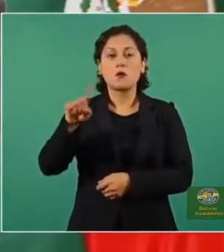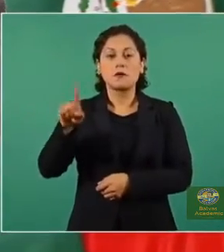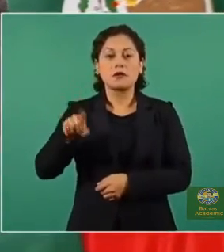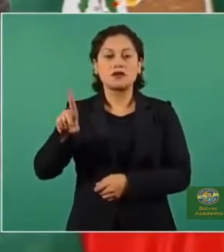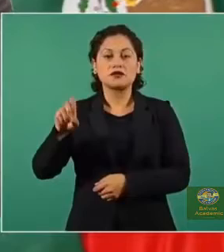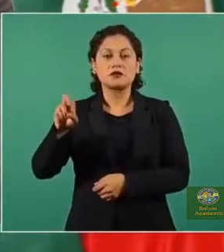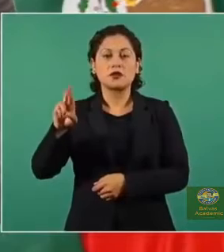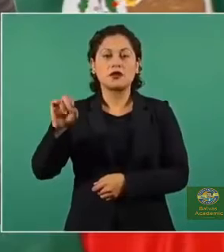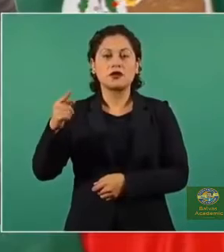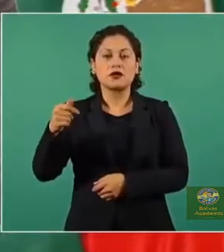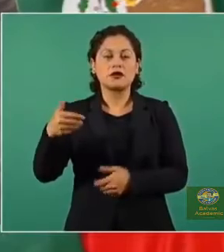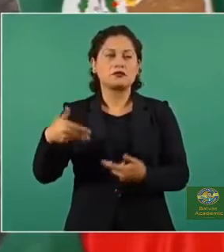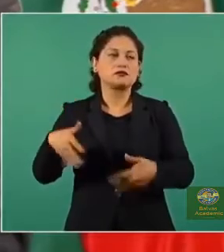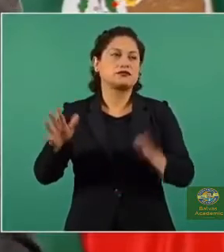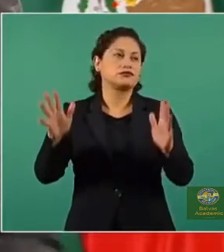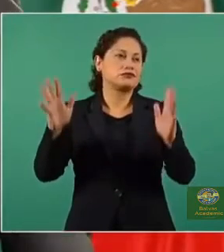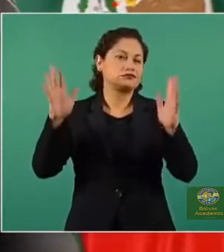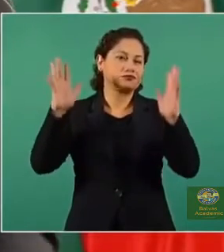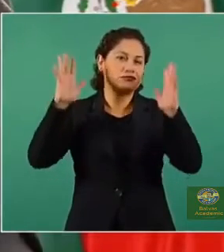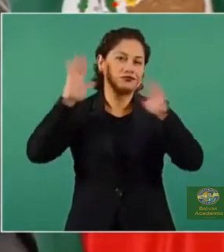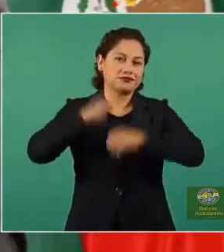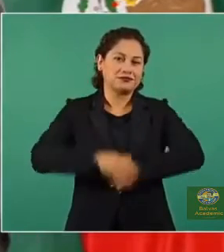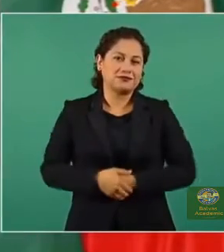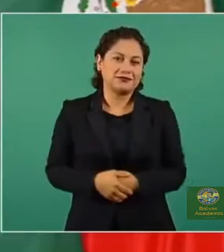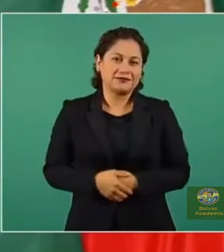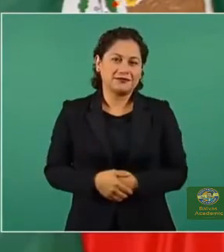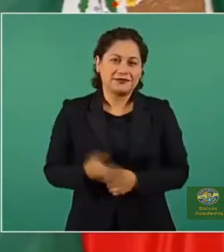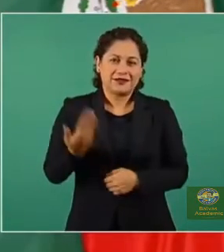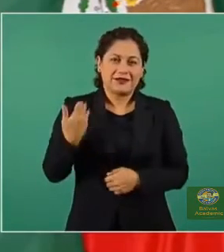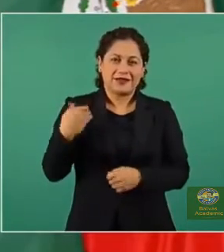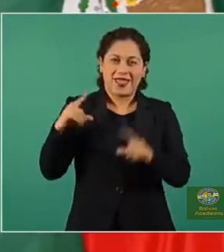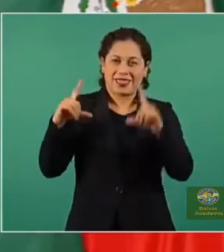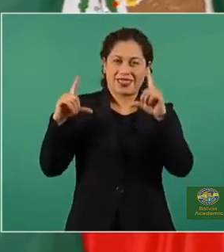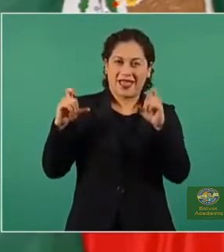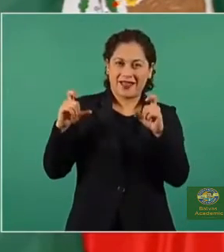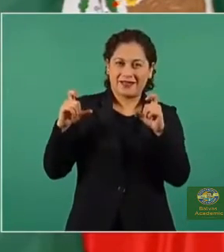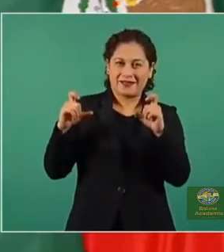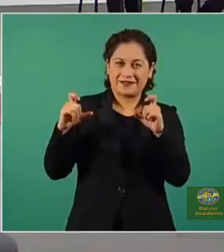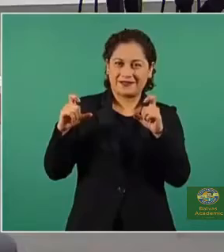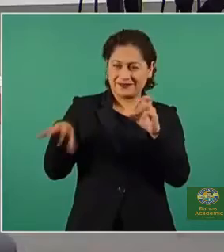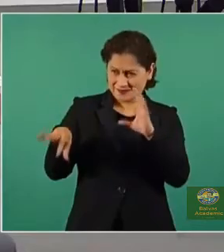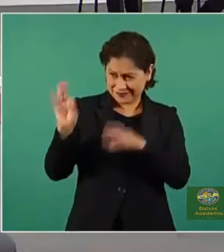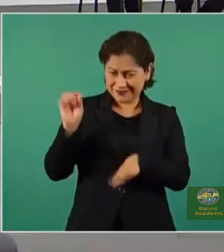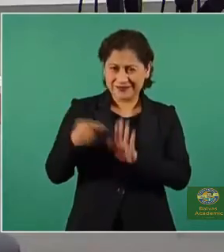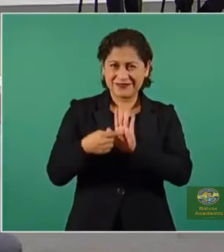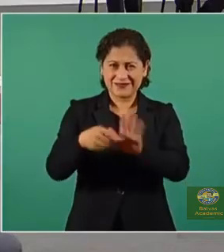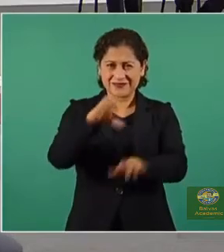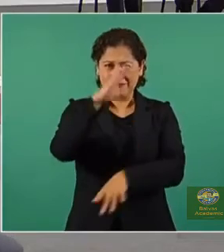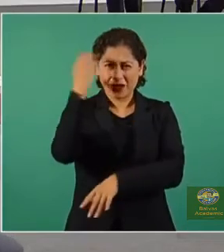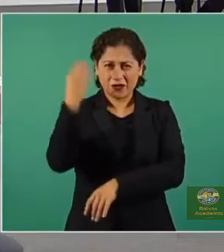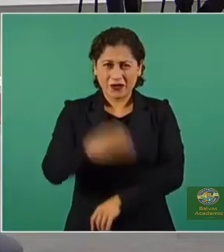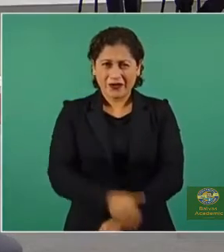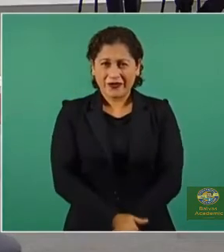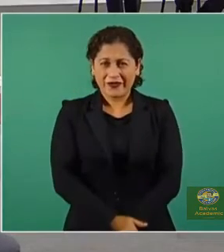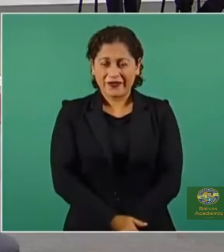Joaquín, me acaba de sacar una foto. Pongan la foto.